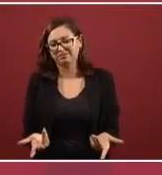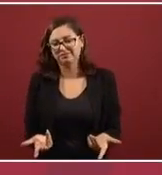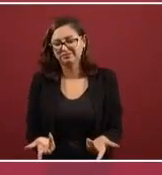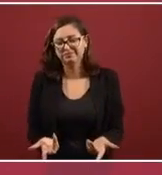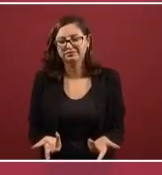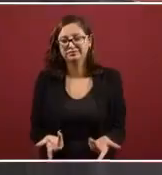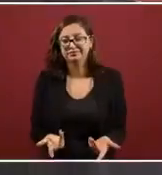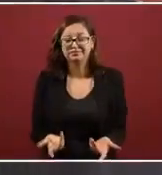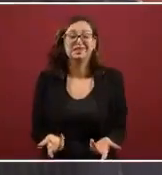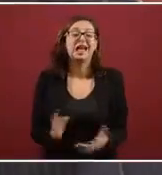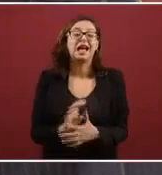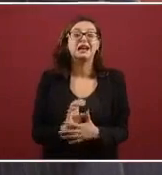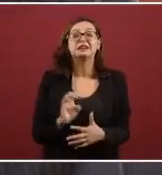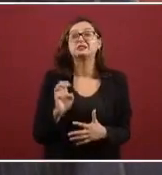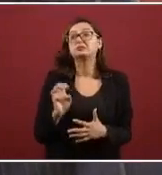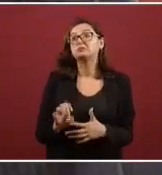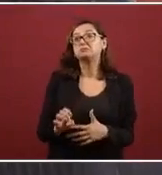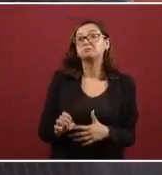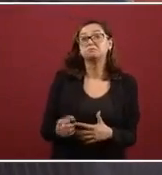¿cuántas